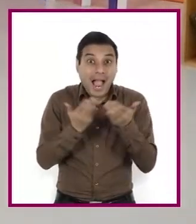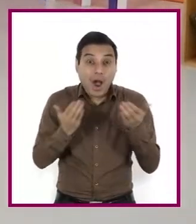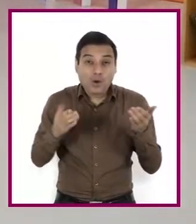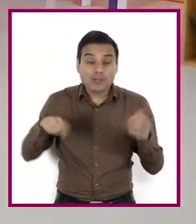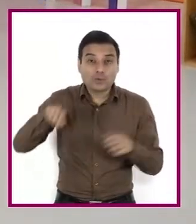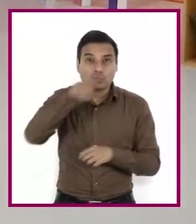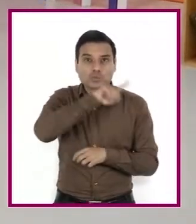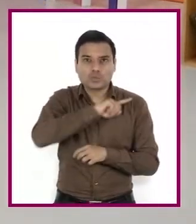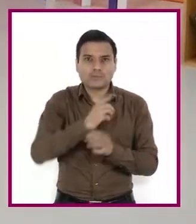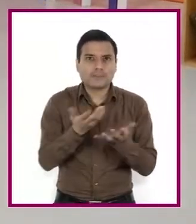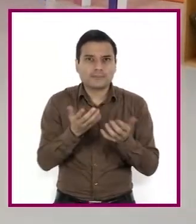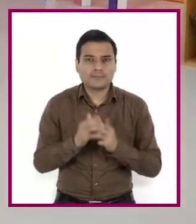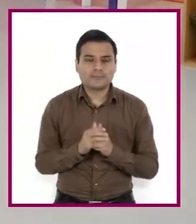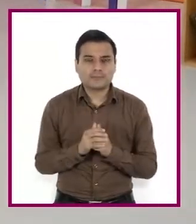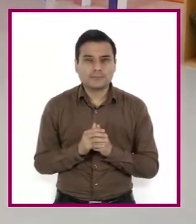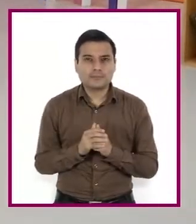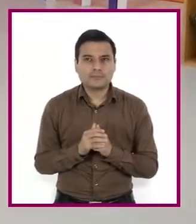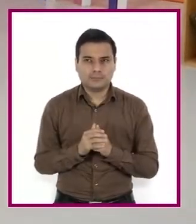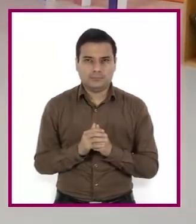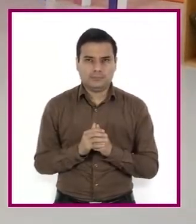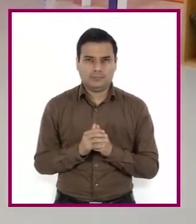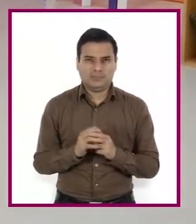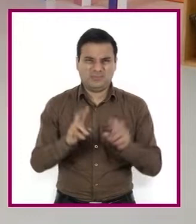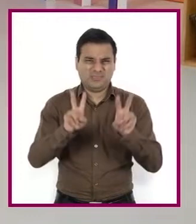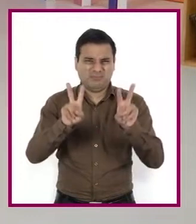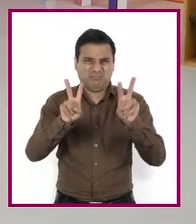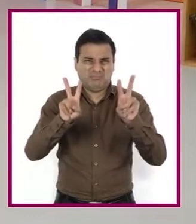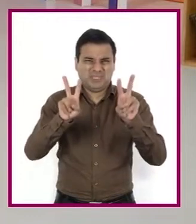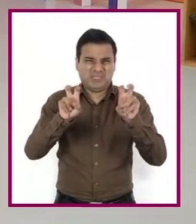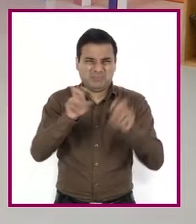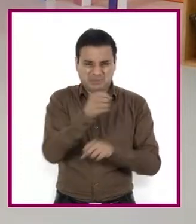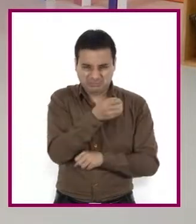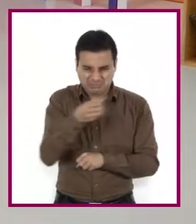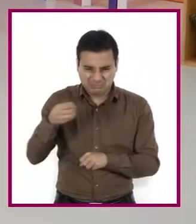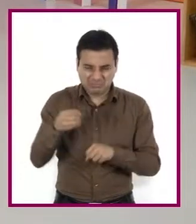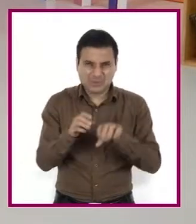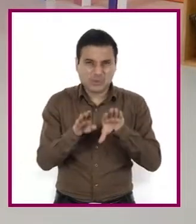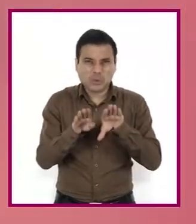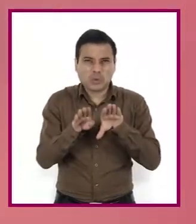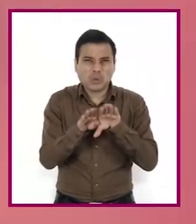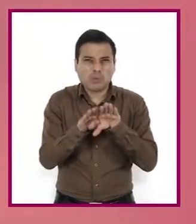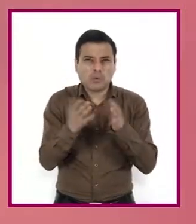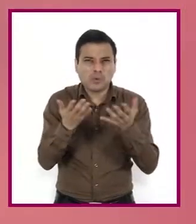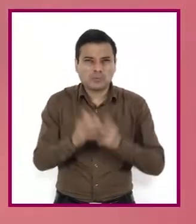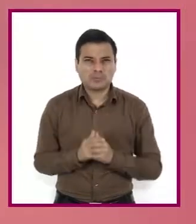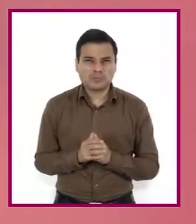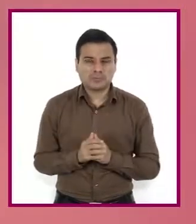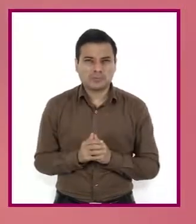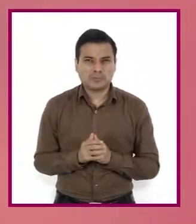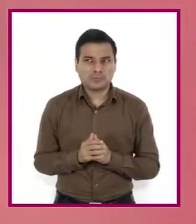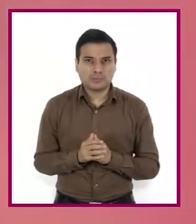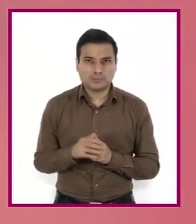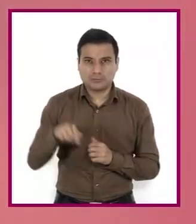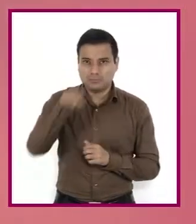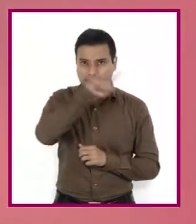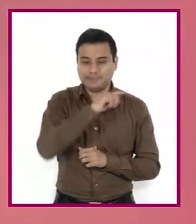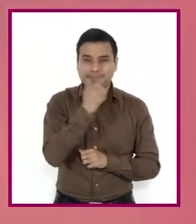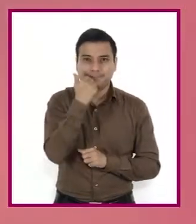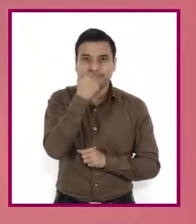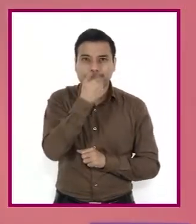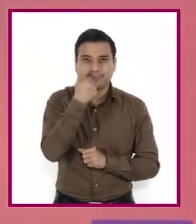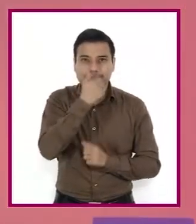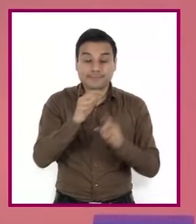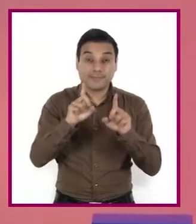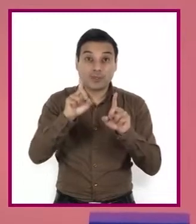profesor, ¿qué sería una organización temática? Creo que eso puede ser la duda de las alumnas y alumnos. Precisamente por